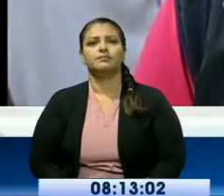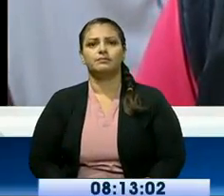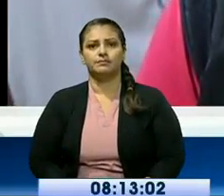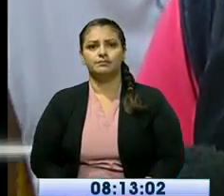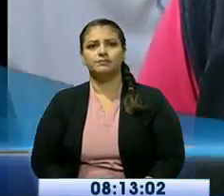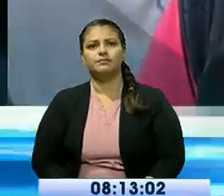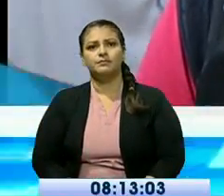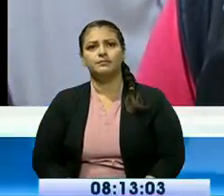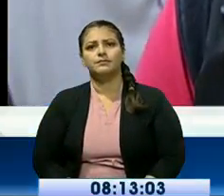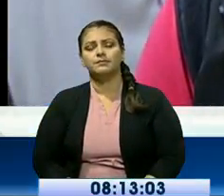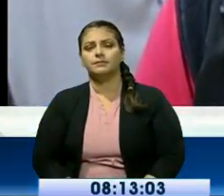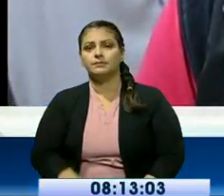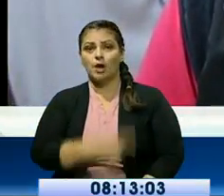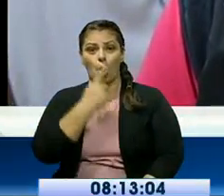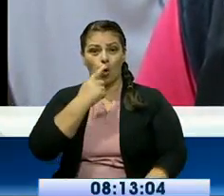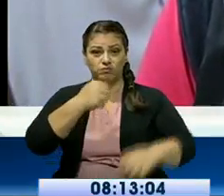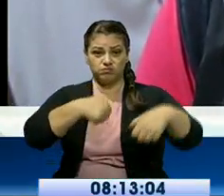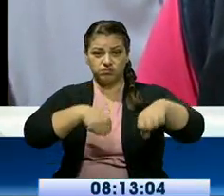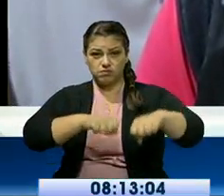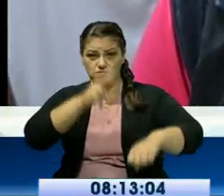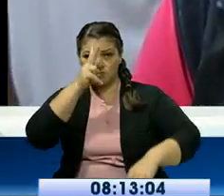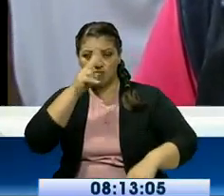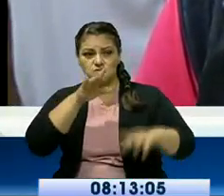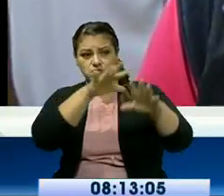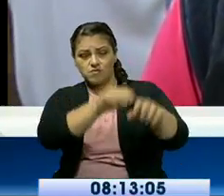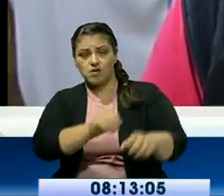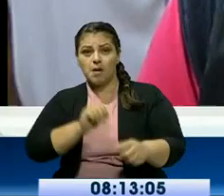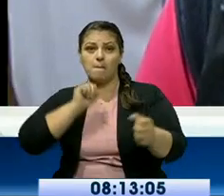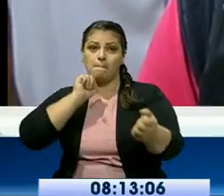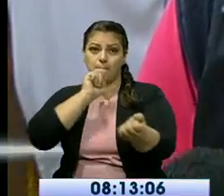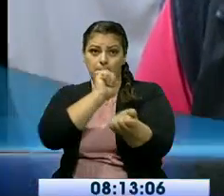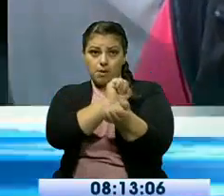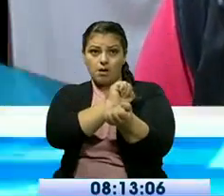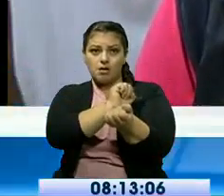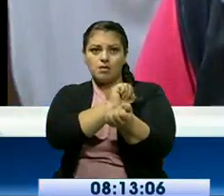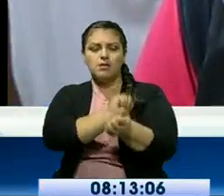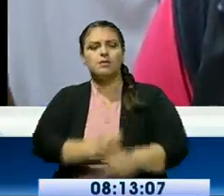ciudadano ha mencionado que él ha estado...